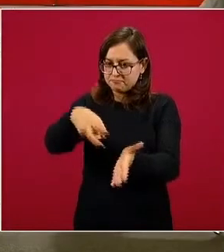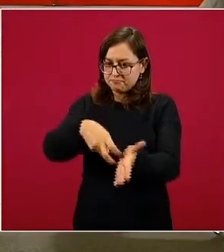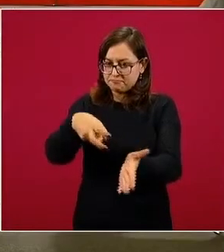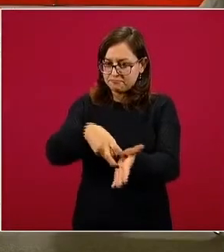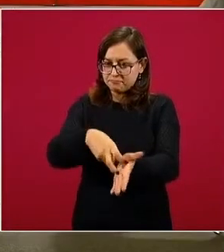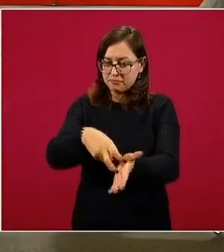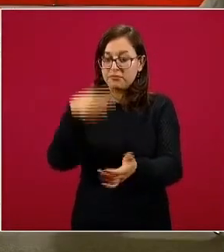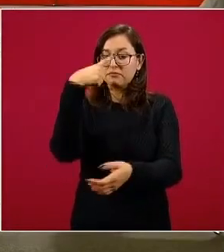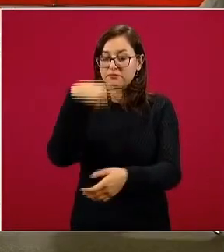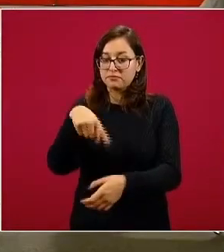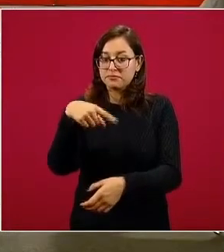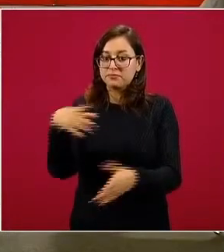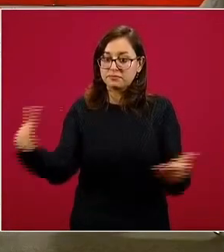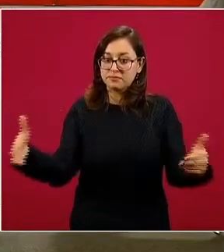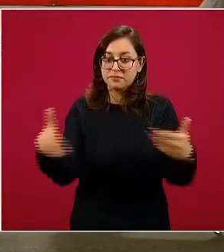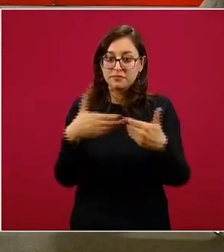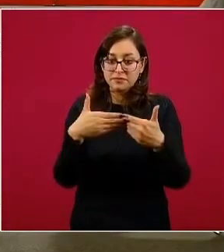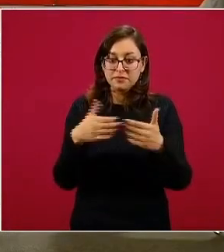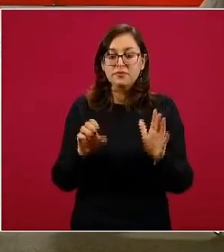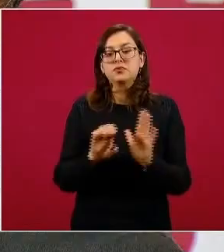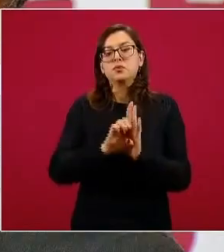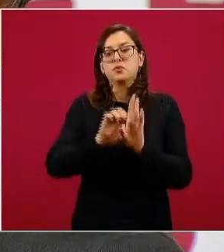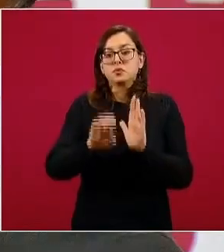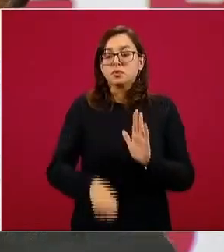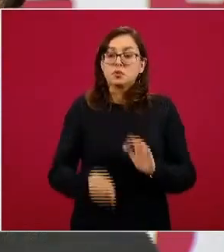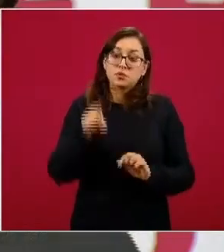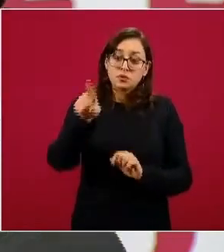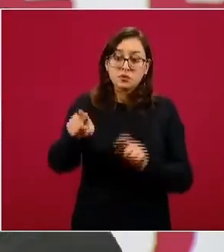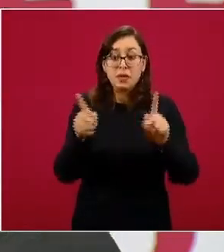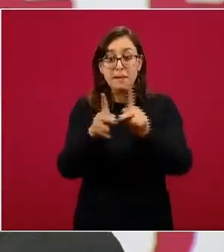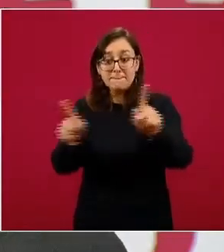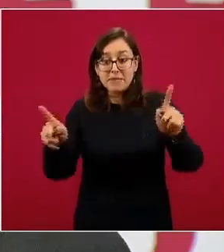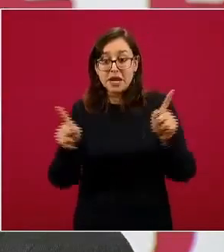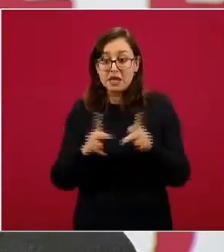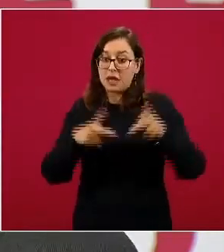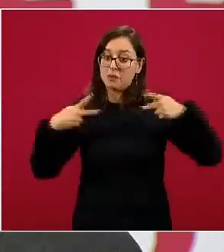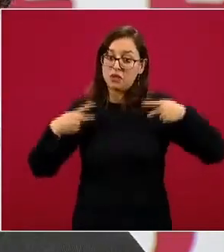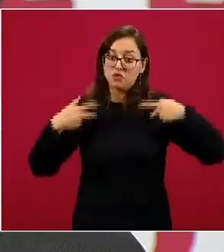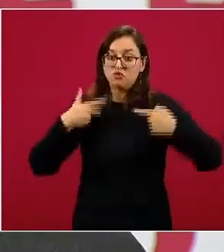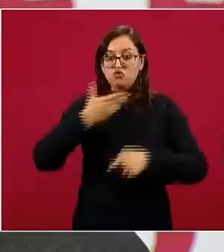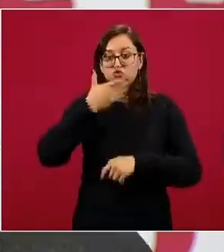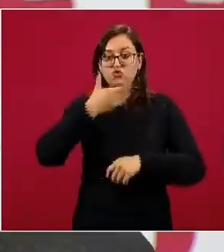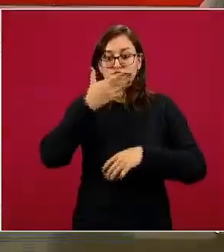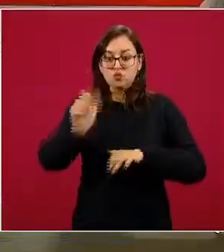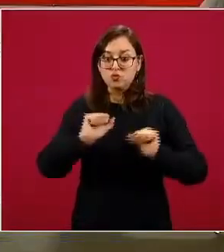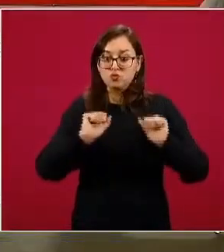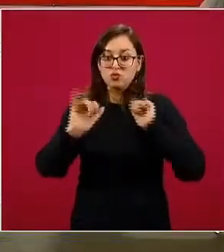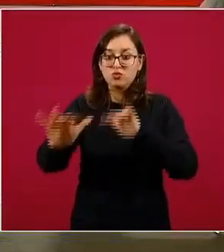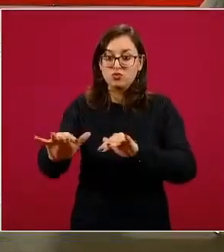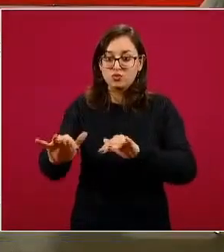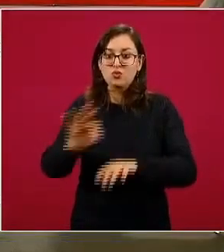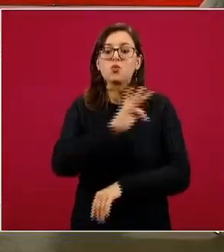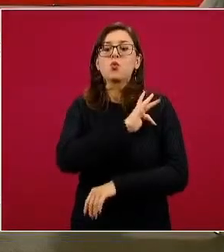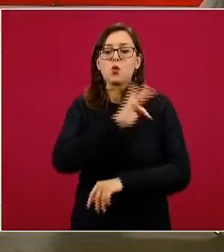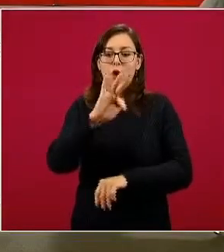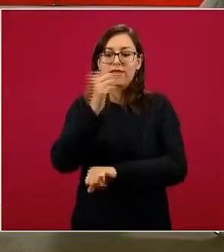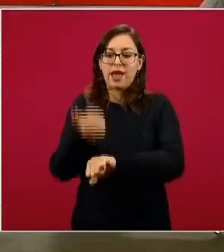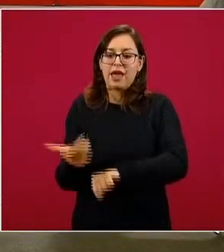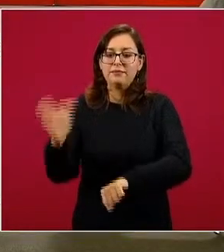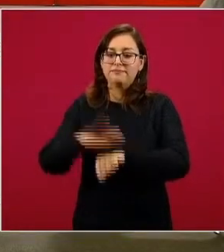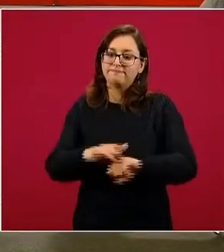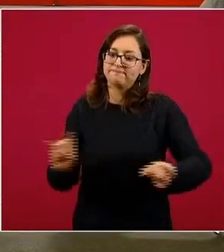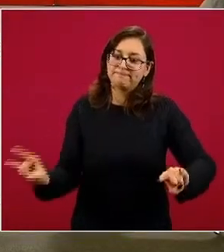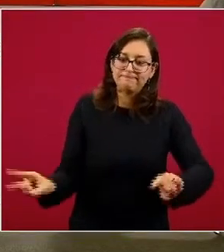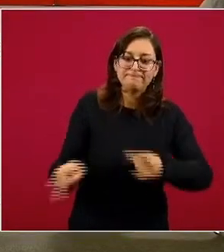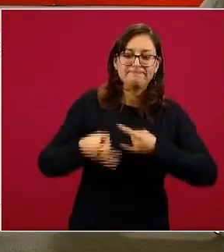espacio público. Por ejemplo, si hay un parque que es un sitio de reunión, se puede regular administrativamente el acceso